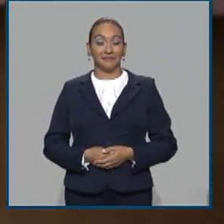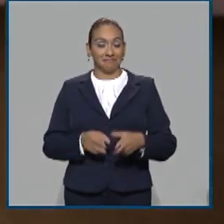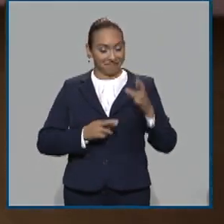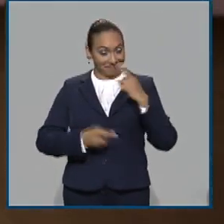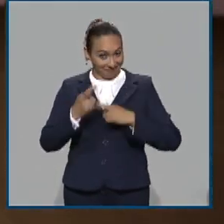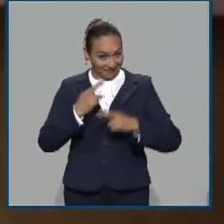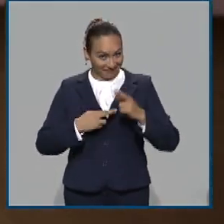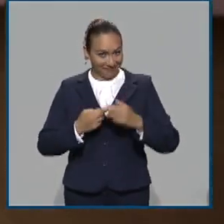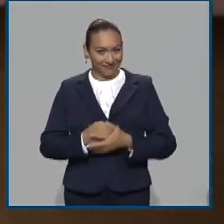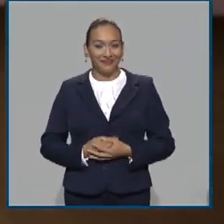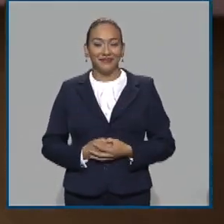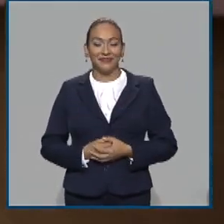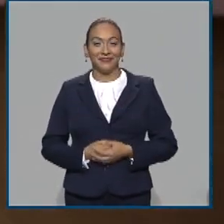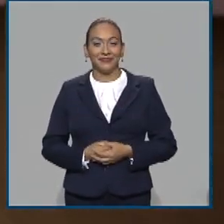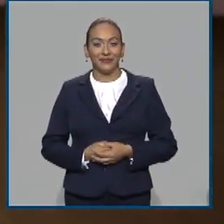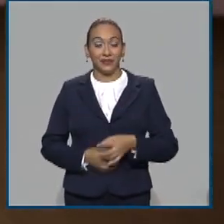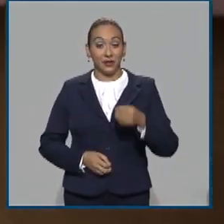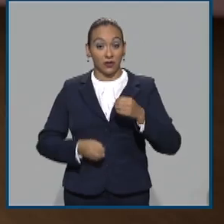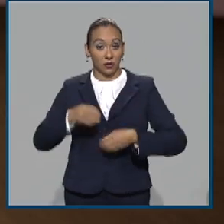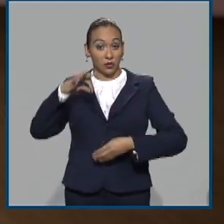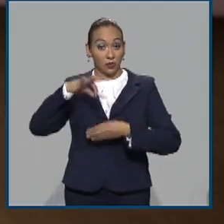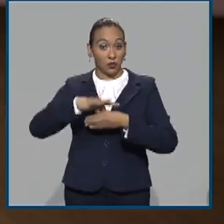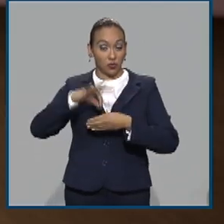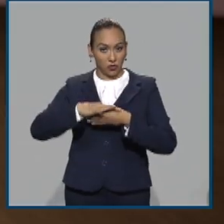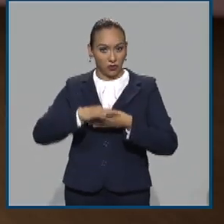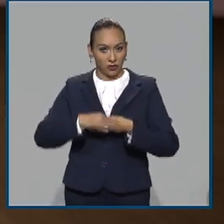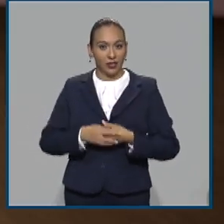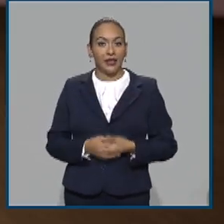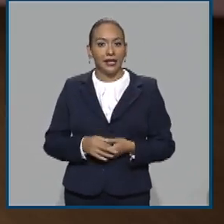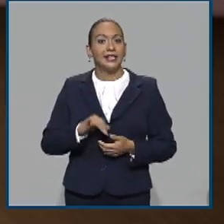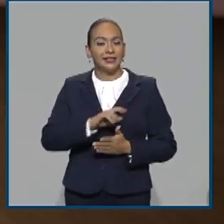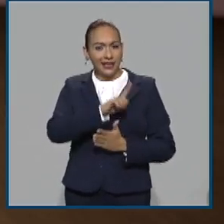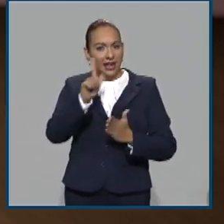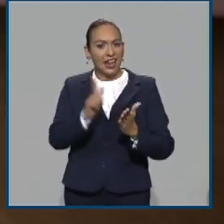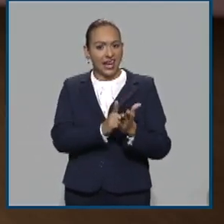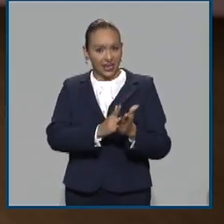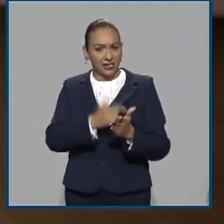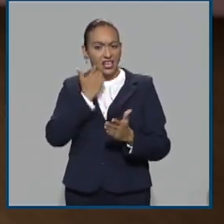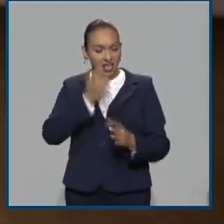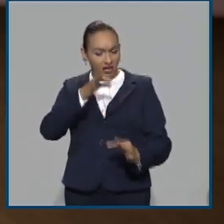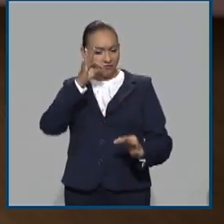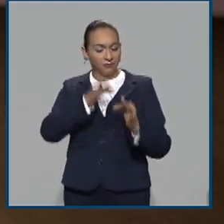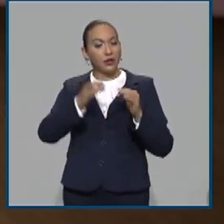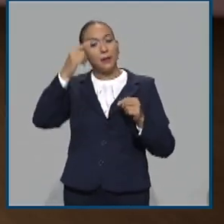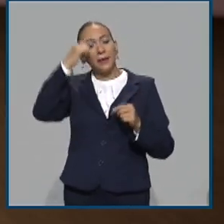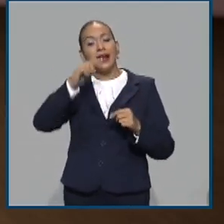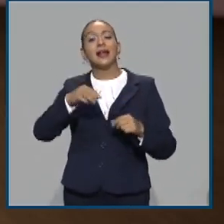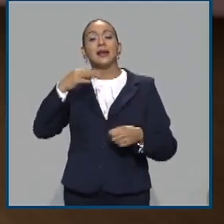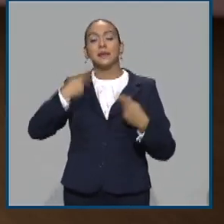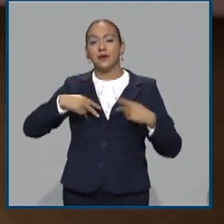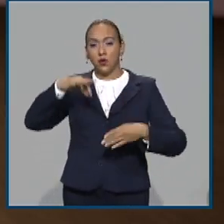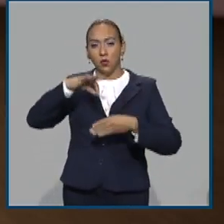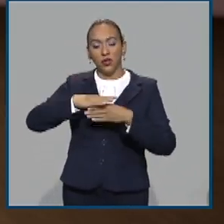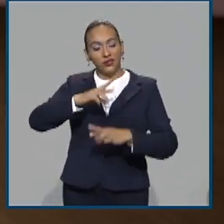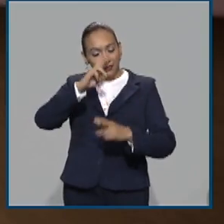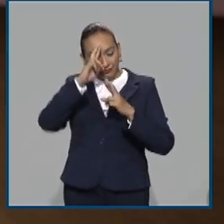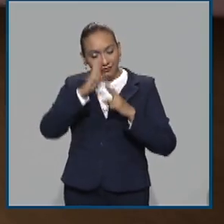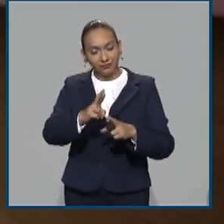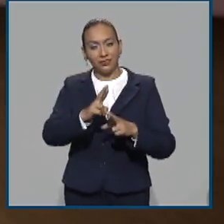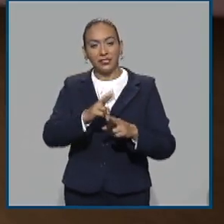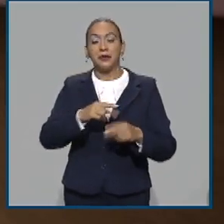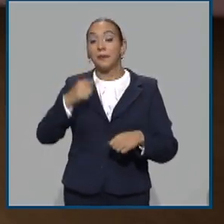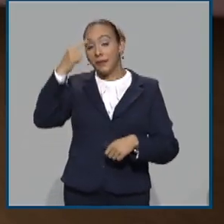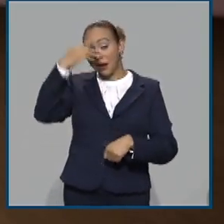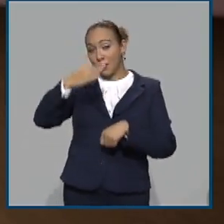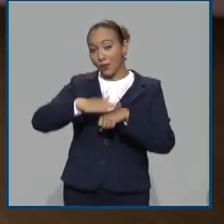Al regresar, el Tribunal Electoral hará valer la ley con firmeza para que se respete el voto de las y los ciudadanos en